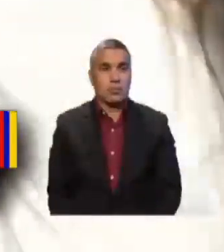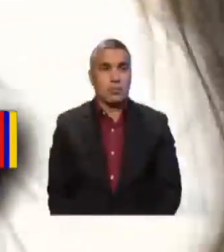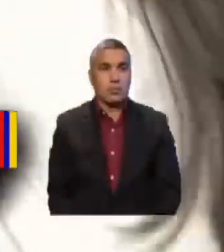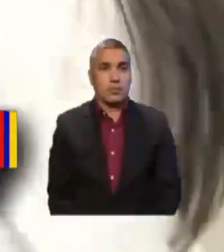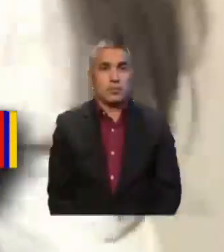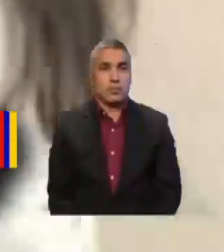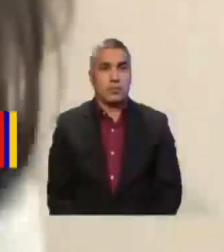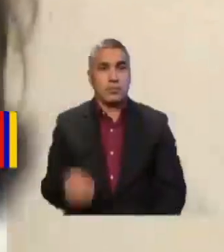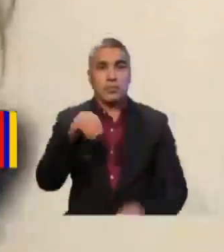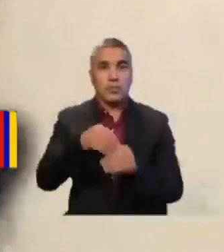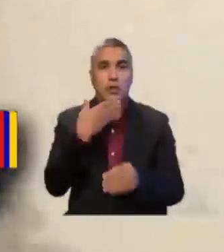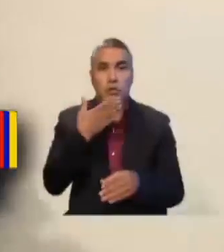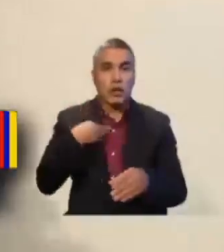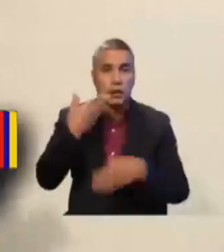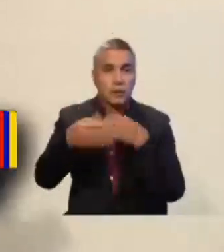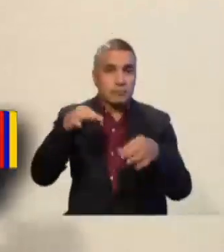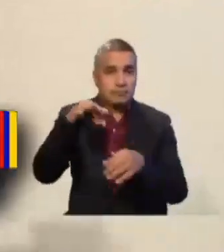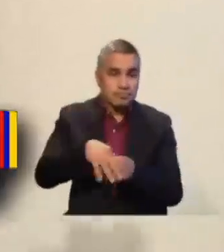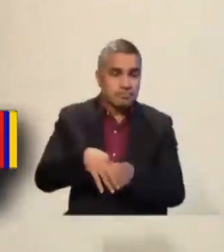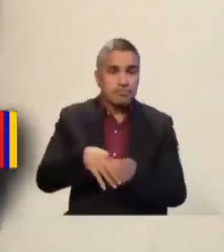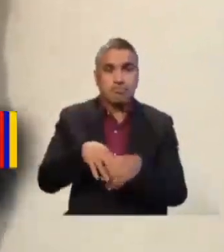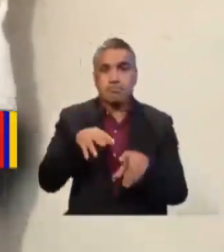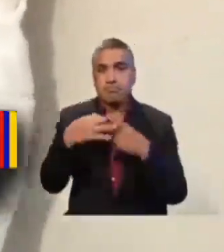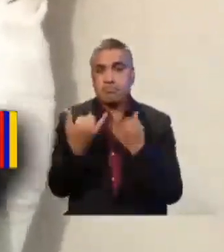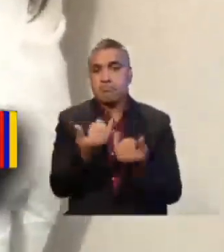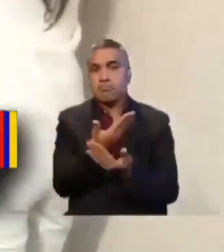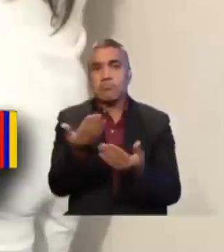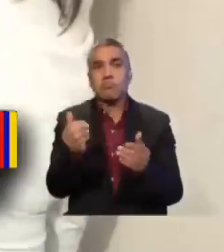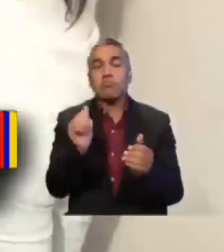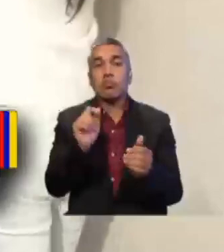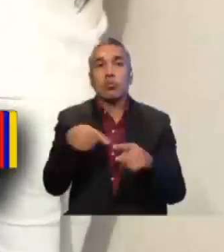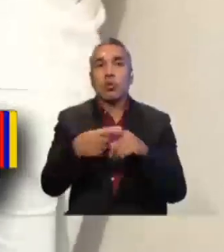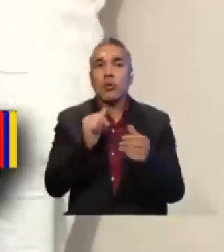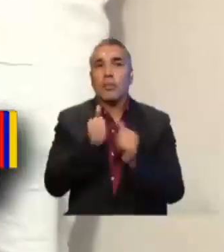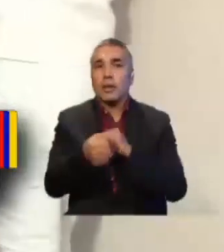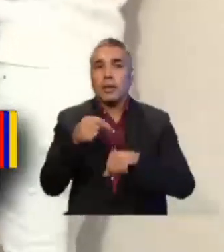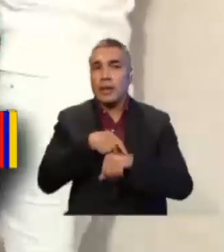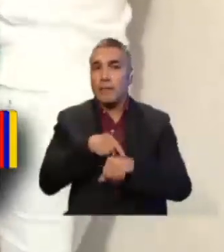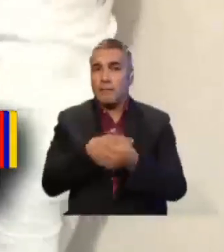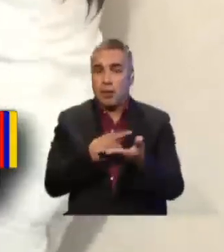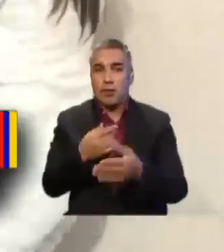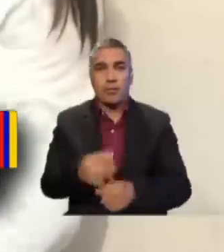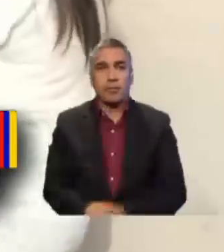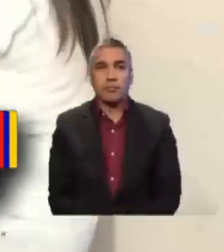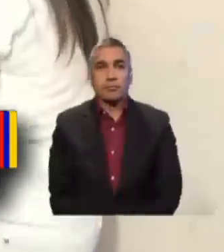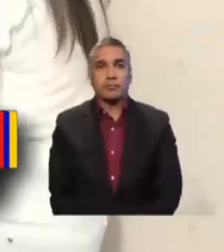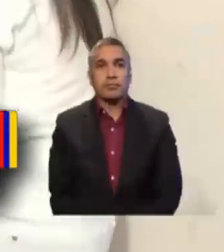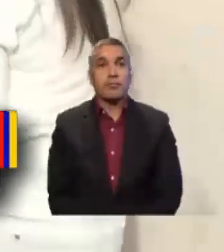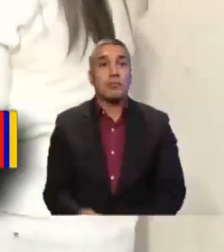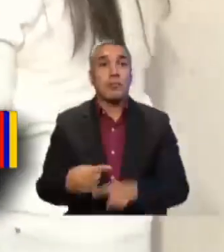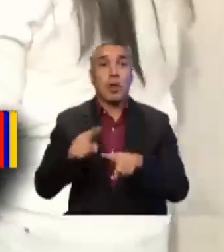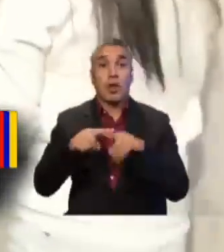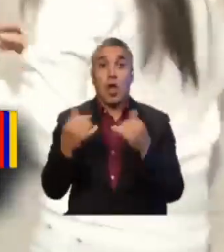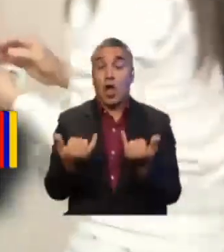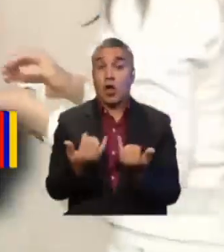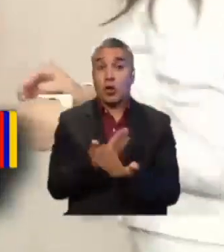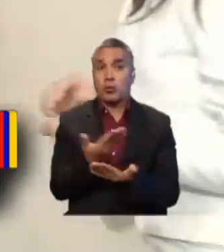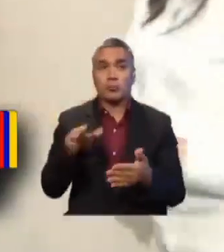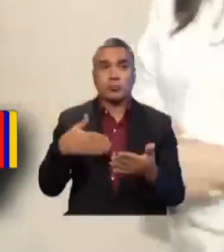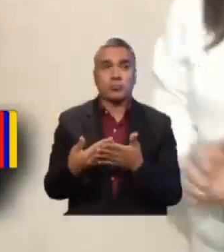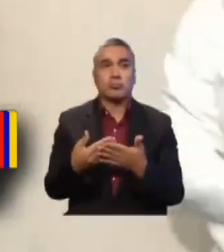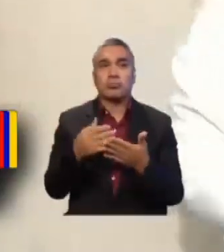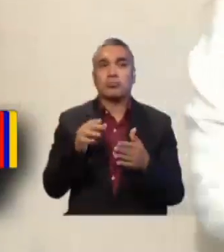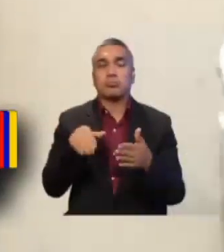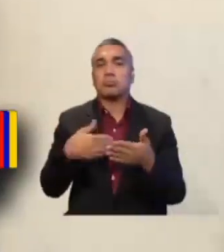está desarrollando la situación con el pasar de los minutos, con el pasar de las horas, pero por el momento todo